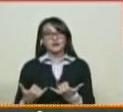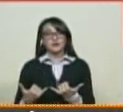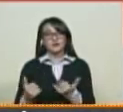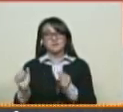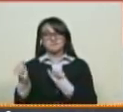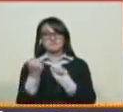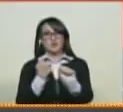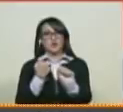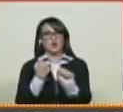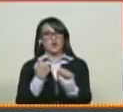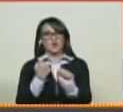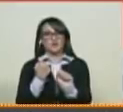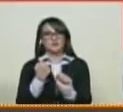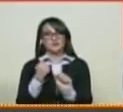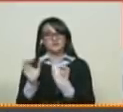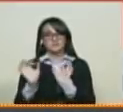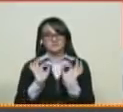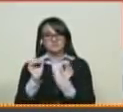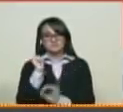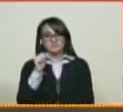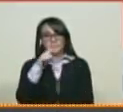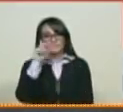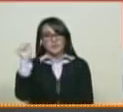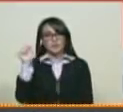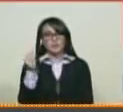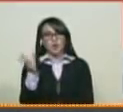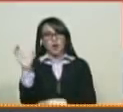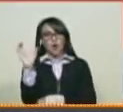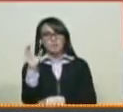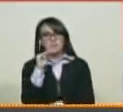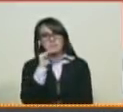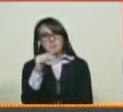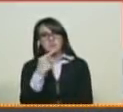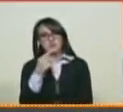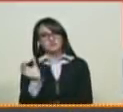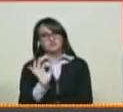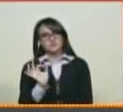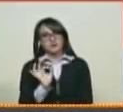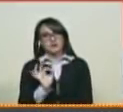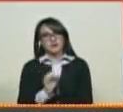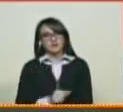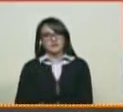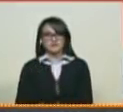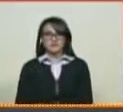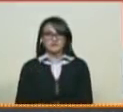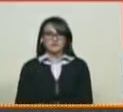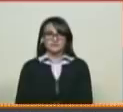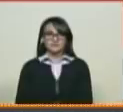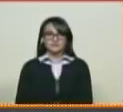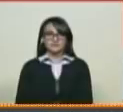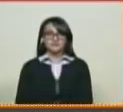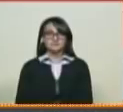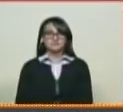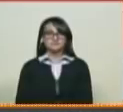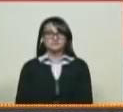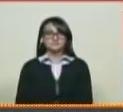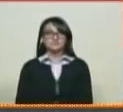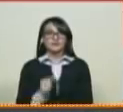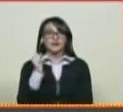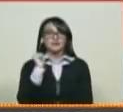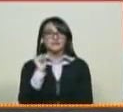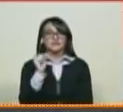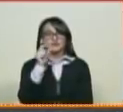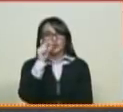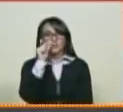rechazan el intento de asesinato del presidente de la República, del alto mando militar, del alto mando político, de la primera dama. El asesinato de